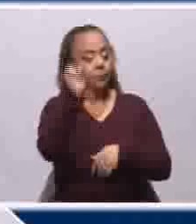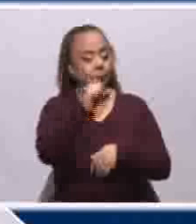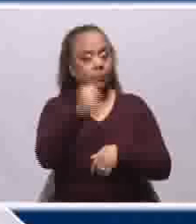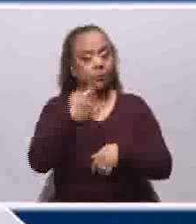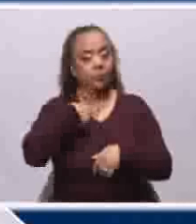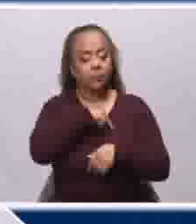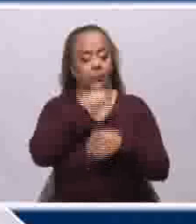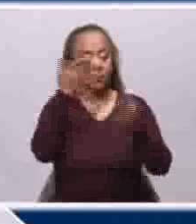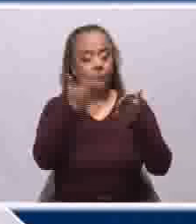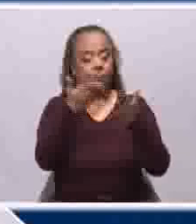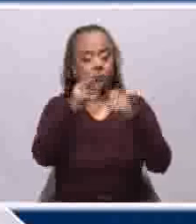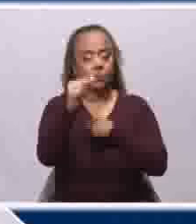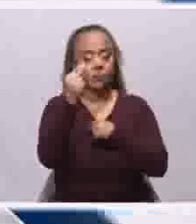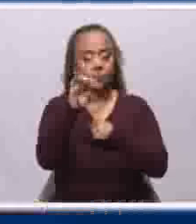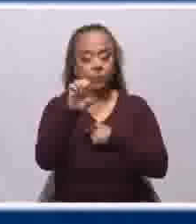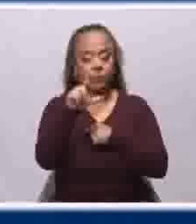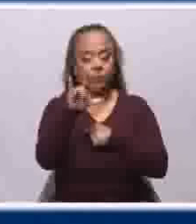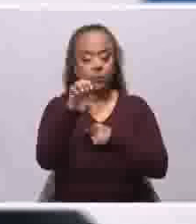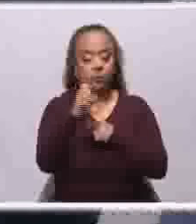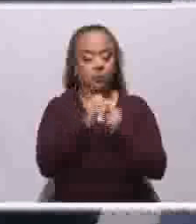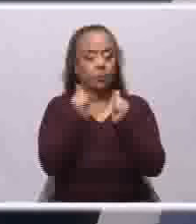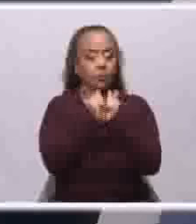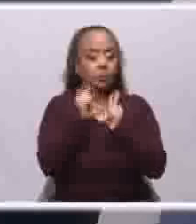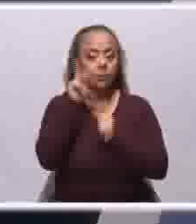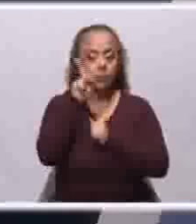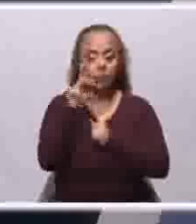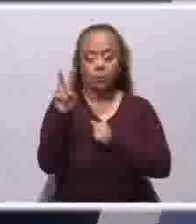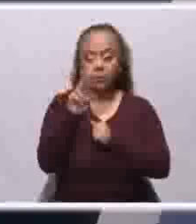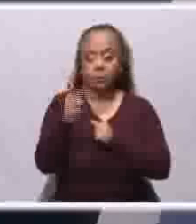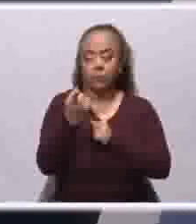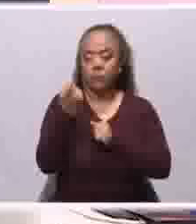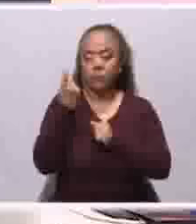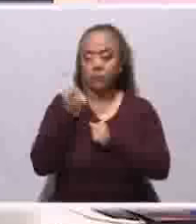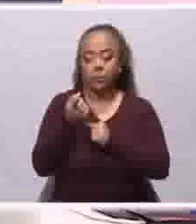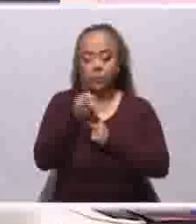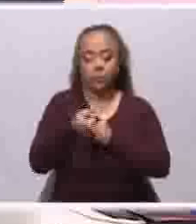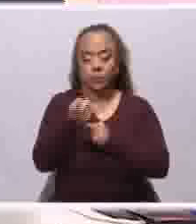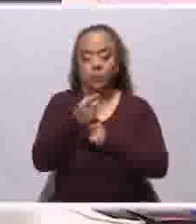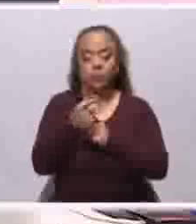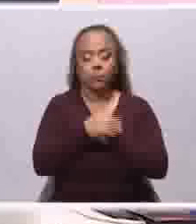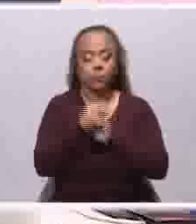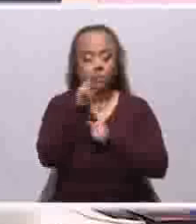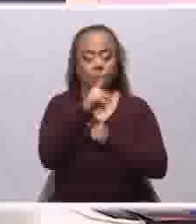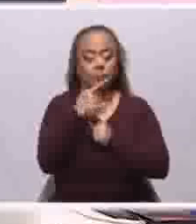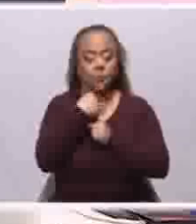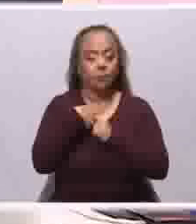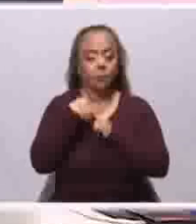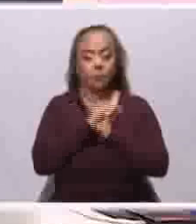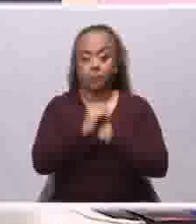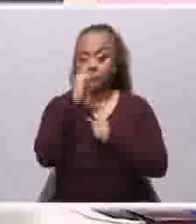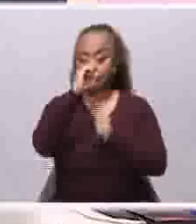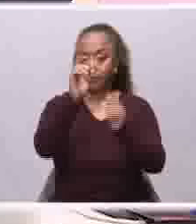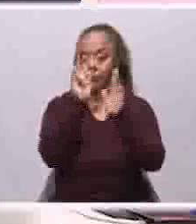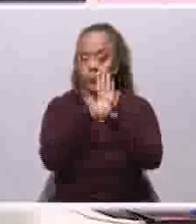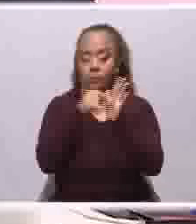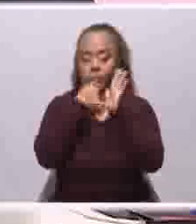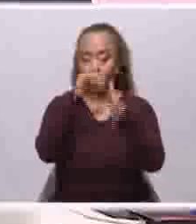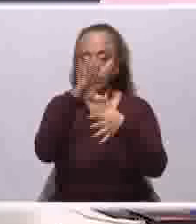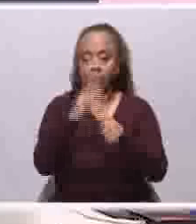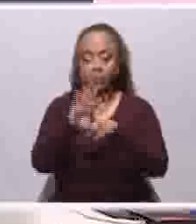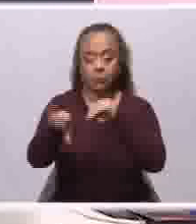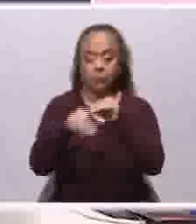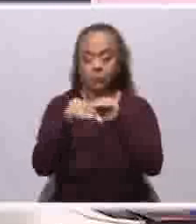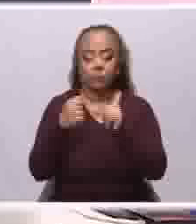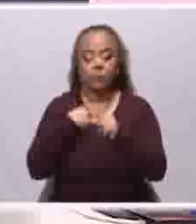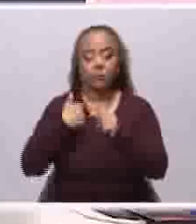hacer la presentación de la noticia del día con kenet Vargas recién nuestros compañeros decían cero minutos en la Copa América agrego si